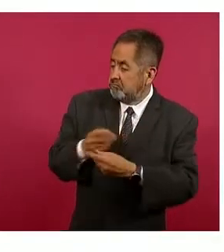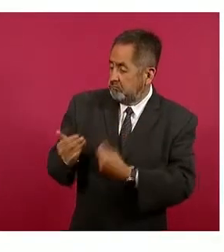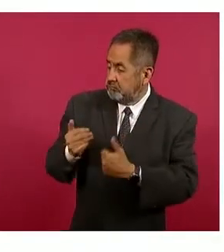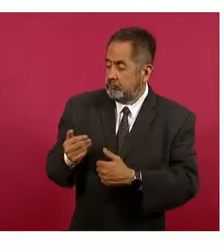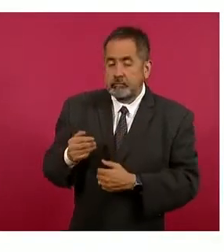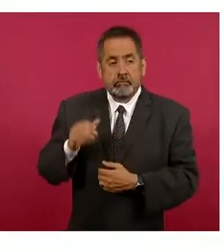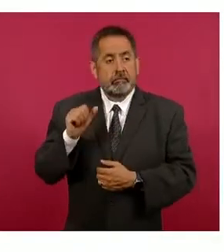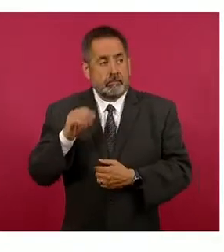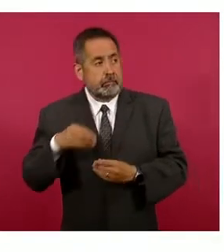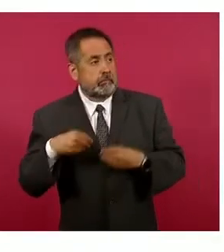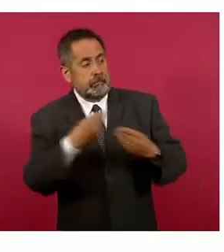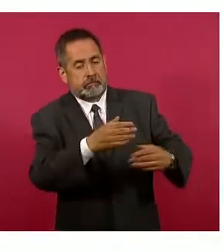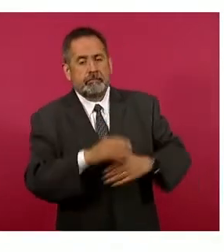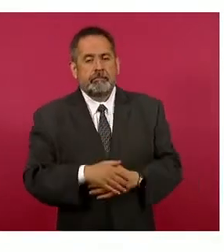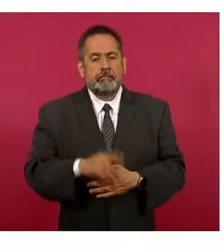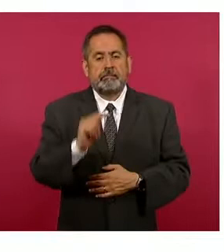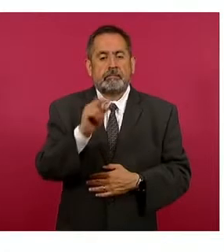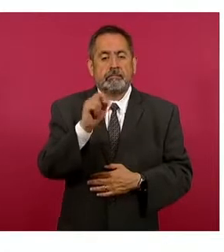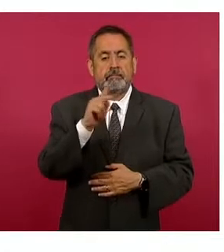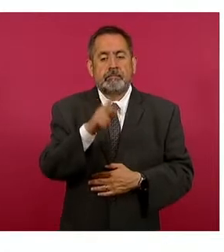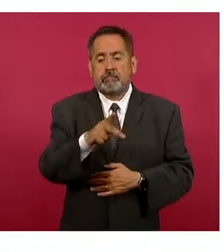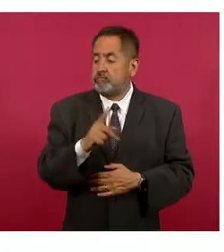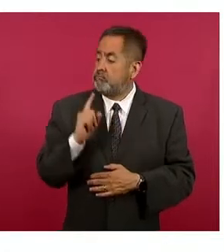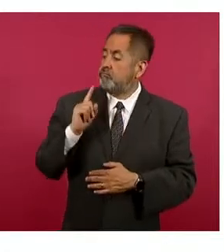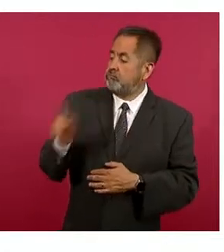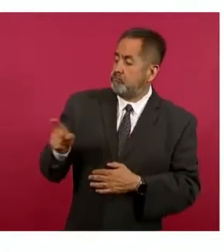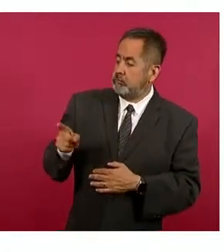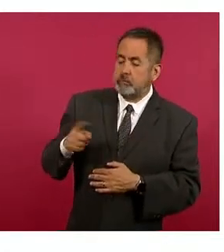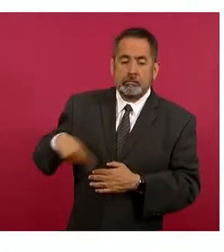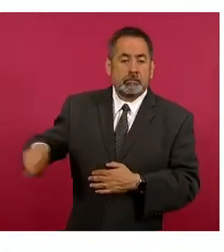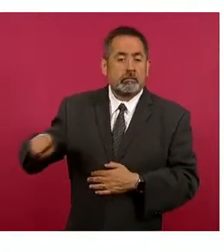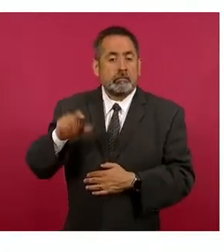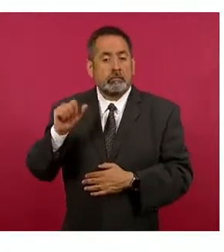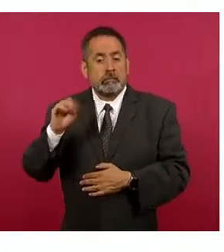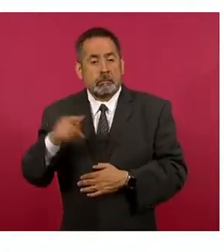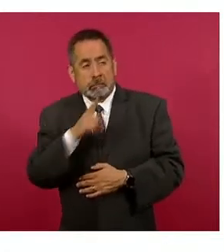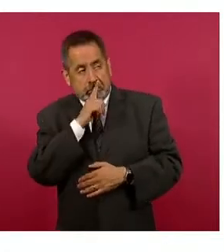Trump amenazó y AMLO cedió.